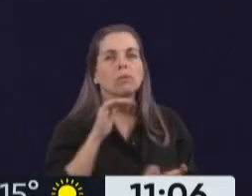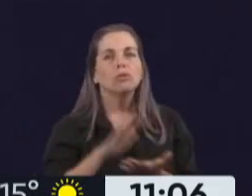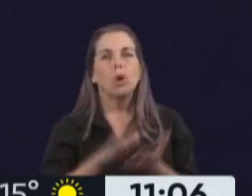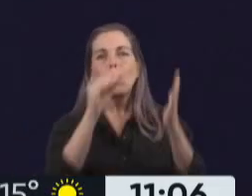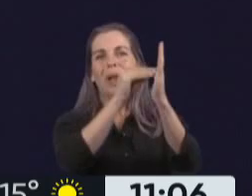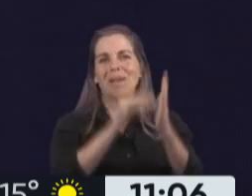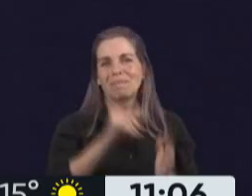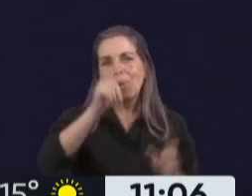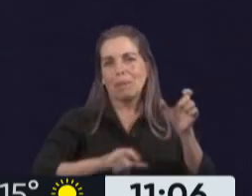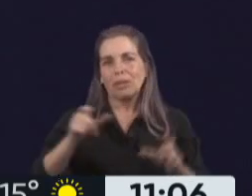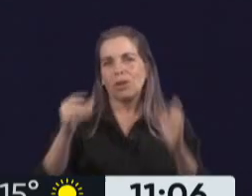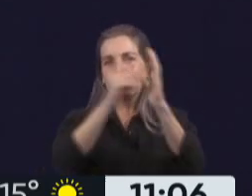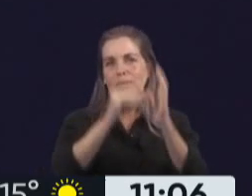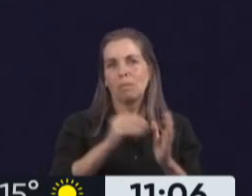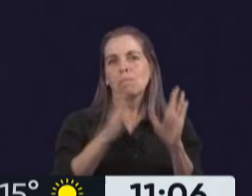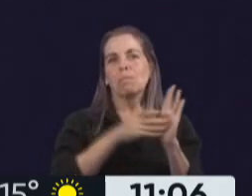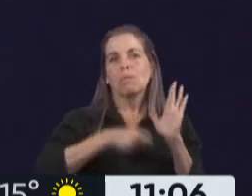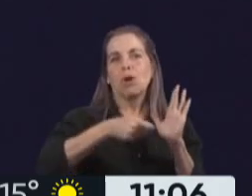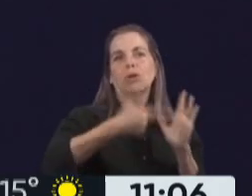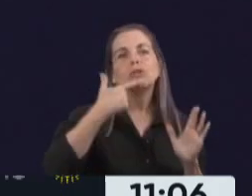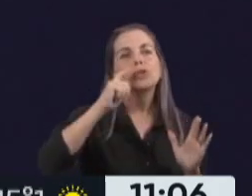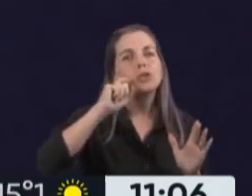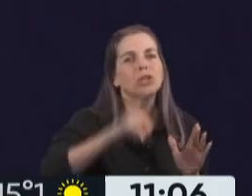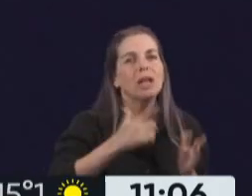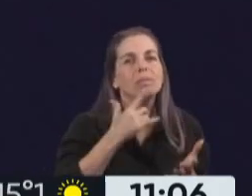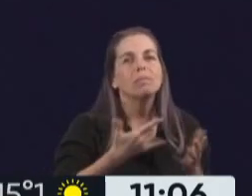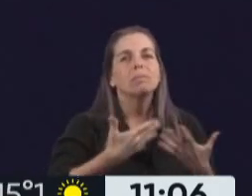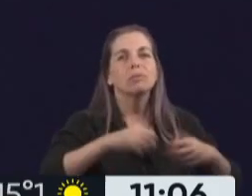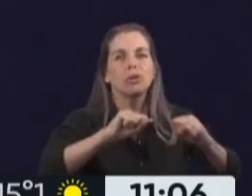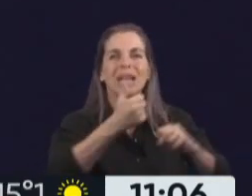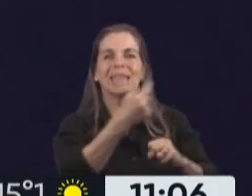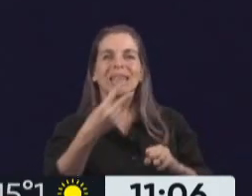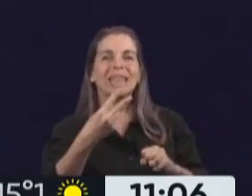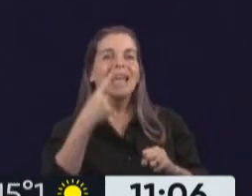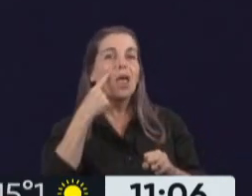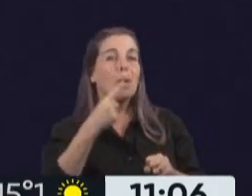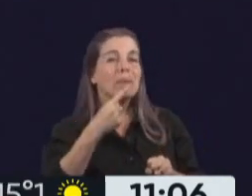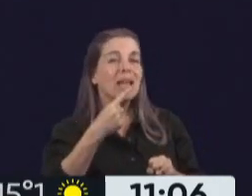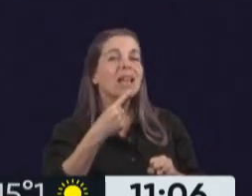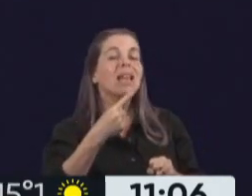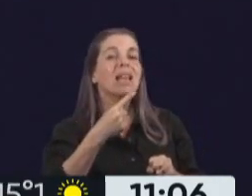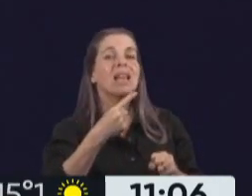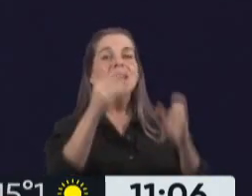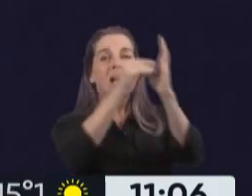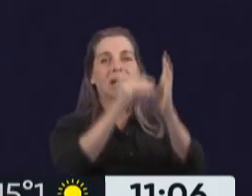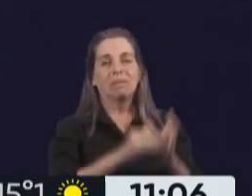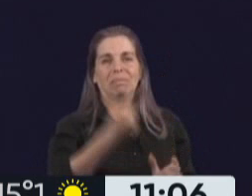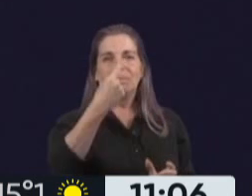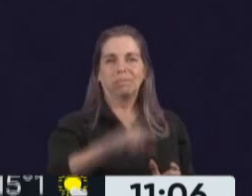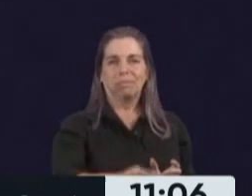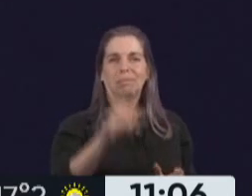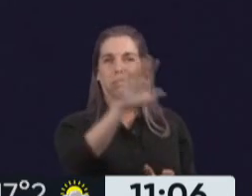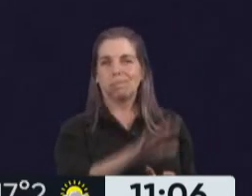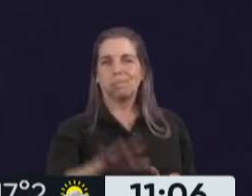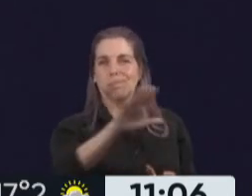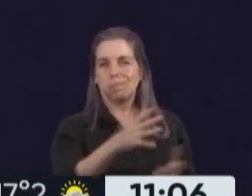empadronados al monotributo social y se detectaron 62.000 casos con severas irregularidades que obviamente nos